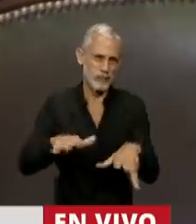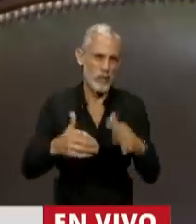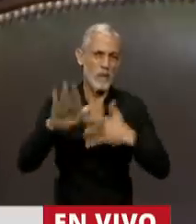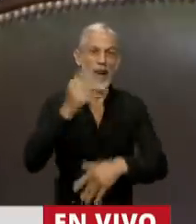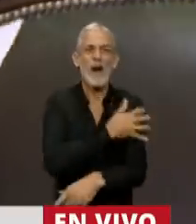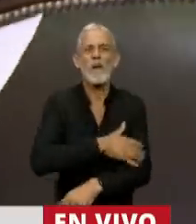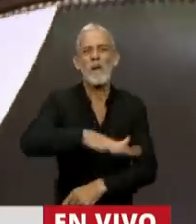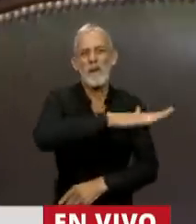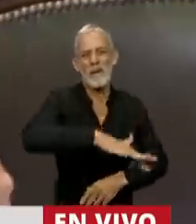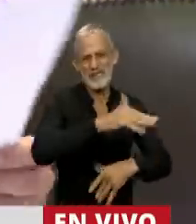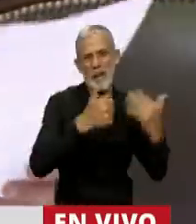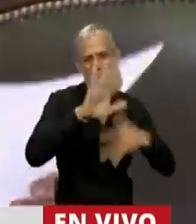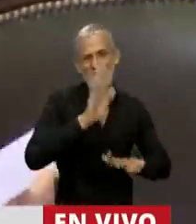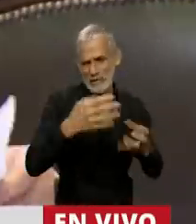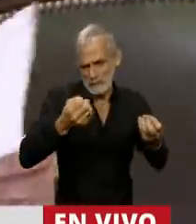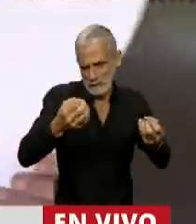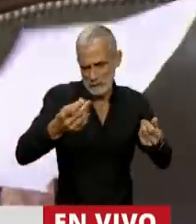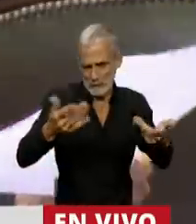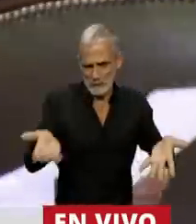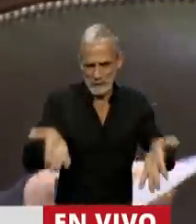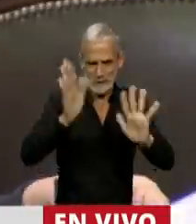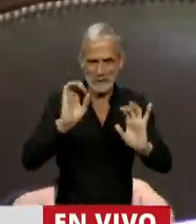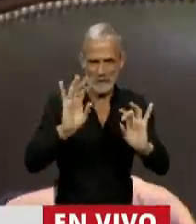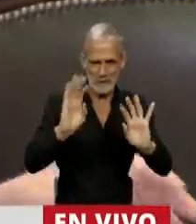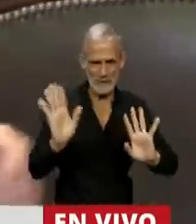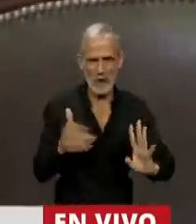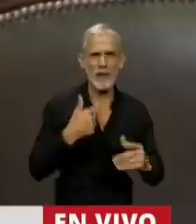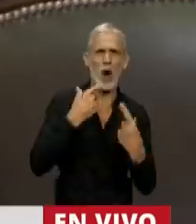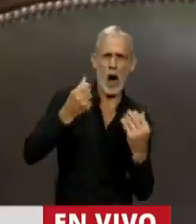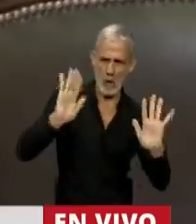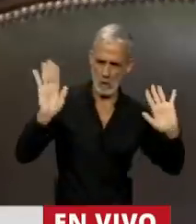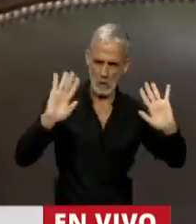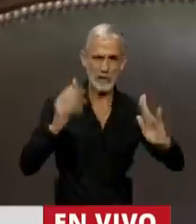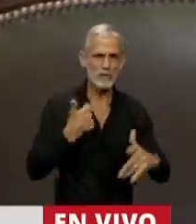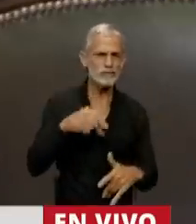asentamientos populares. Así que me parece correcto y nada, por el estilo no hay que. Después,